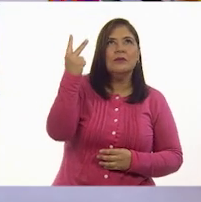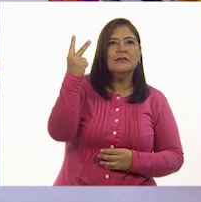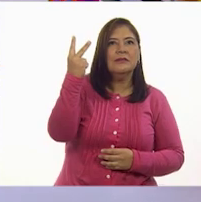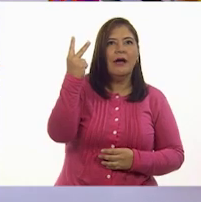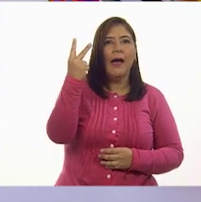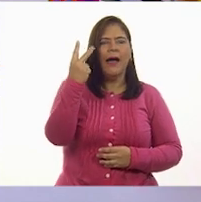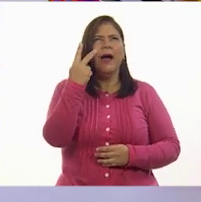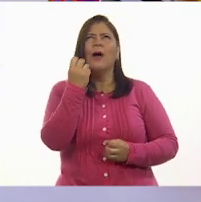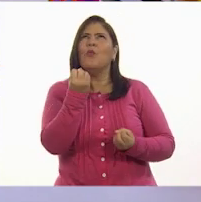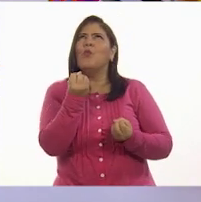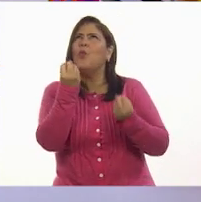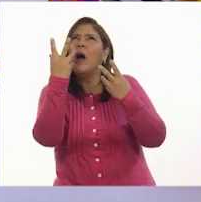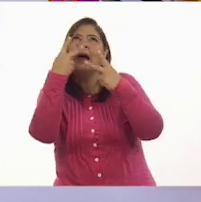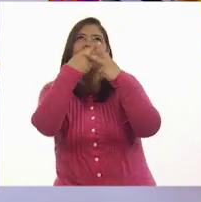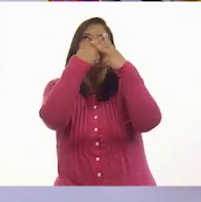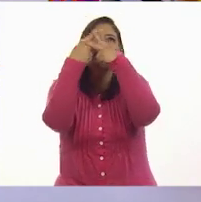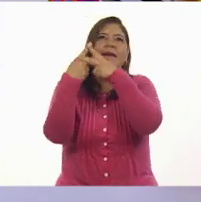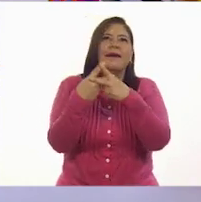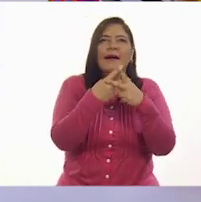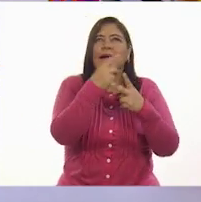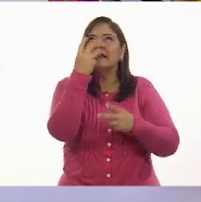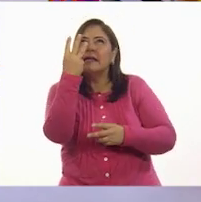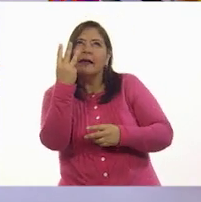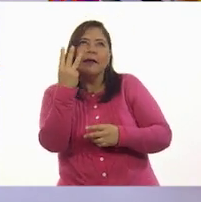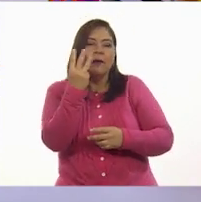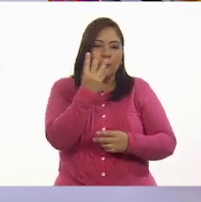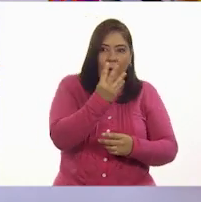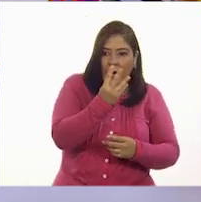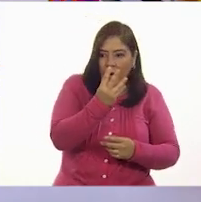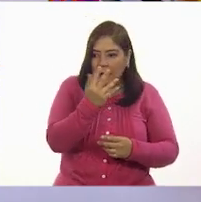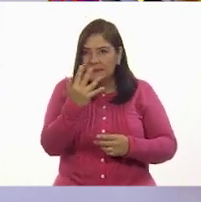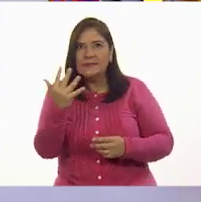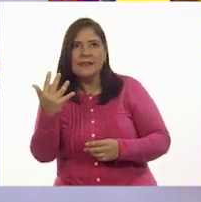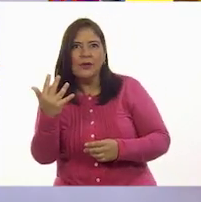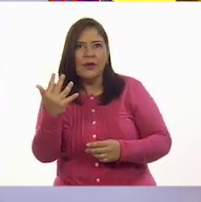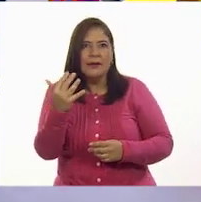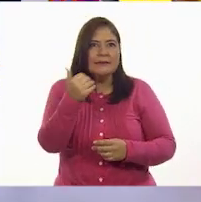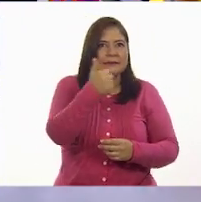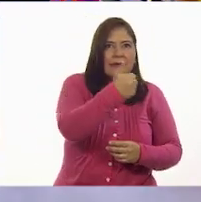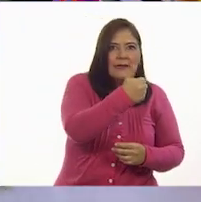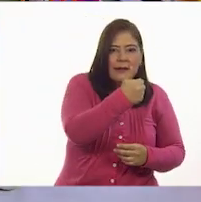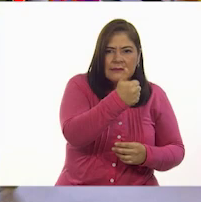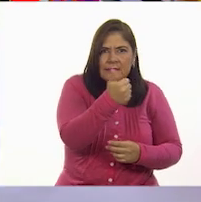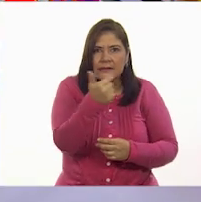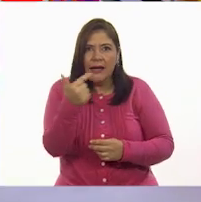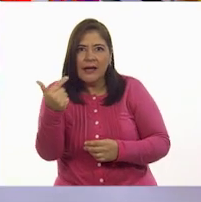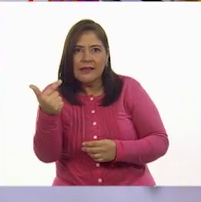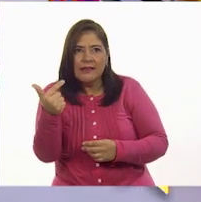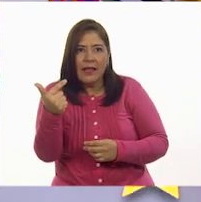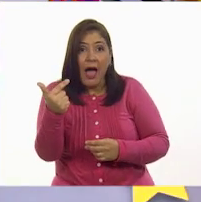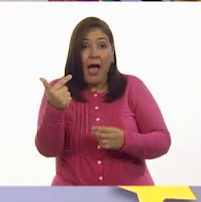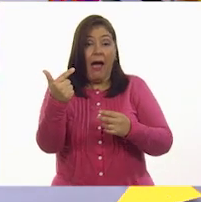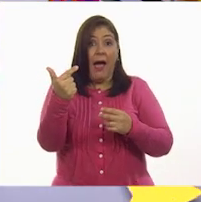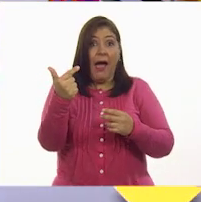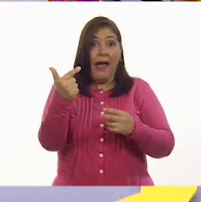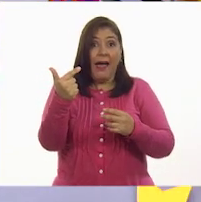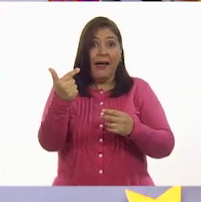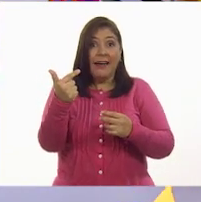2. Ay, ¿cuántas estrellas? 3, 4, 5, 6, 7.